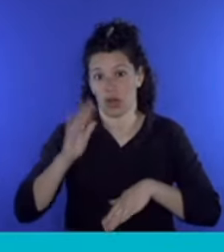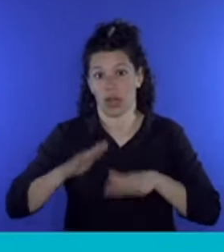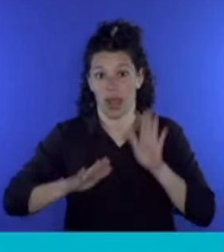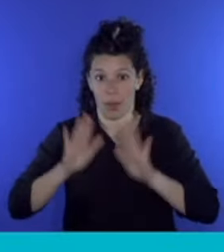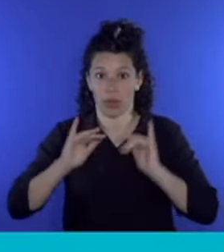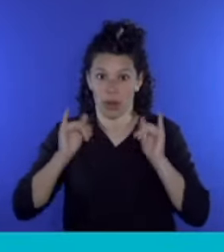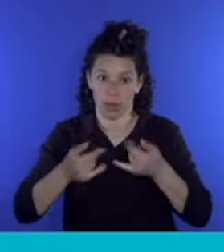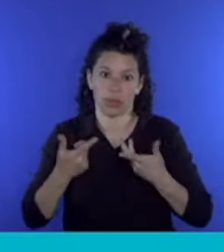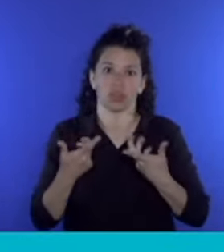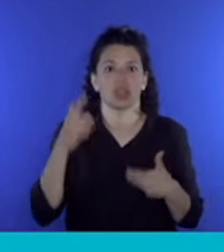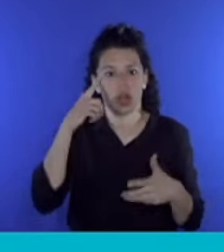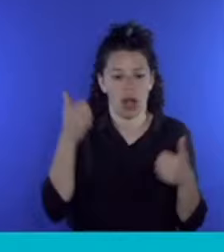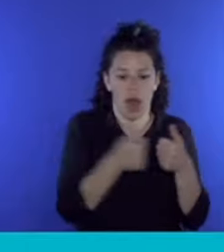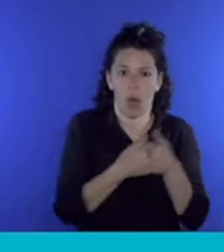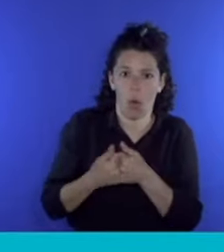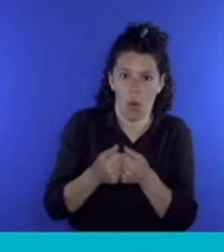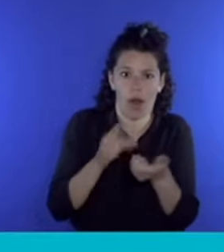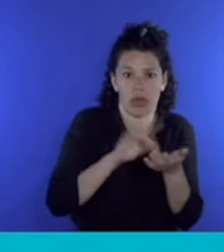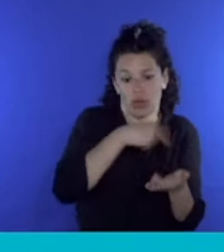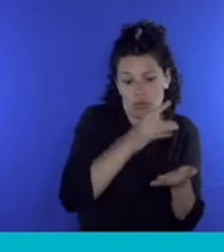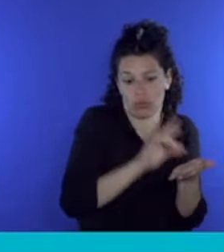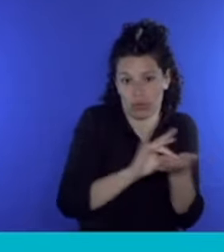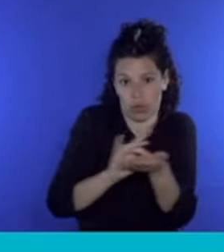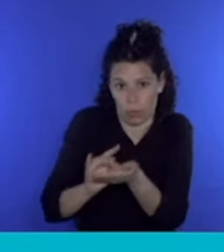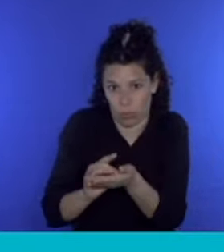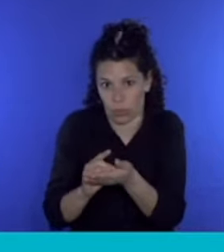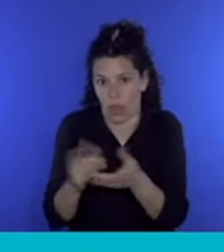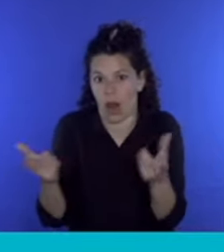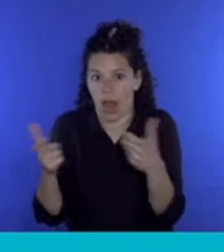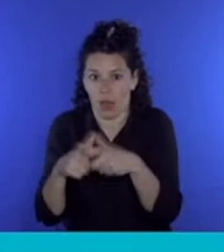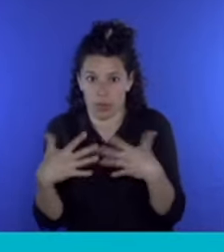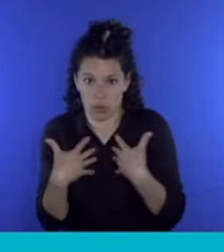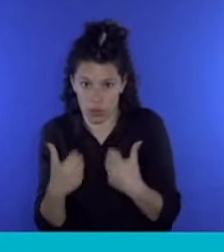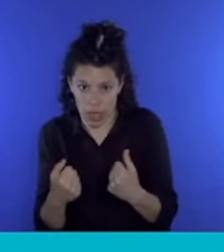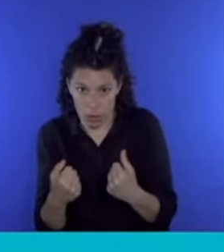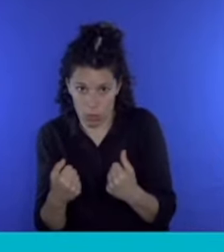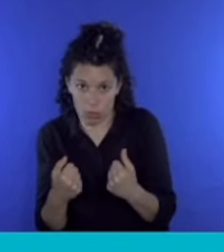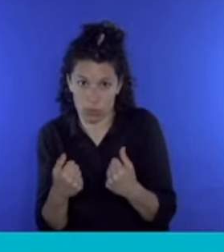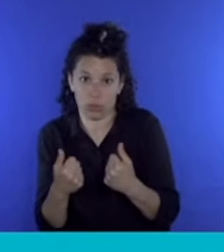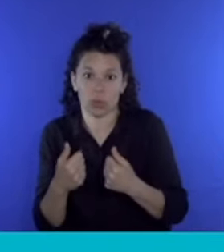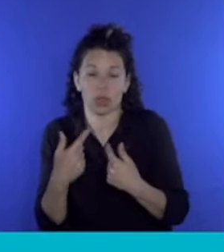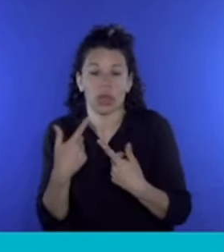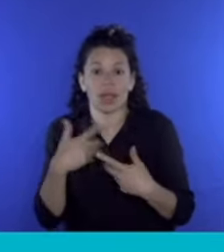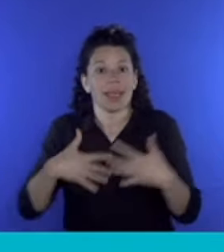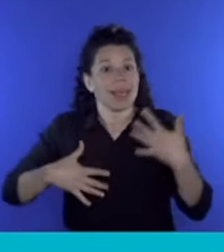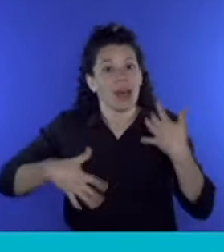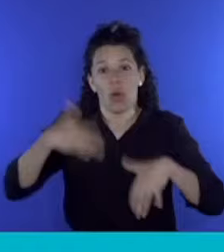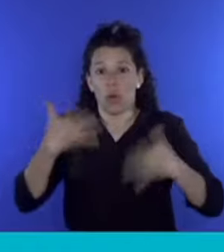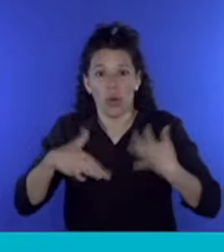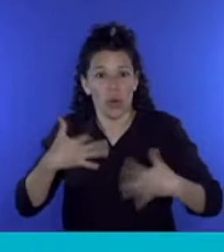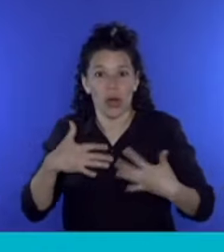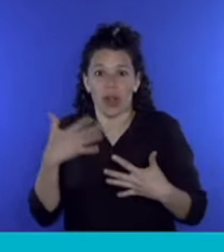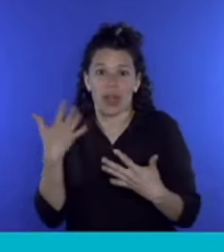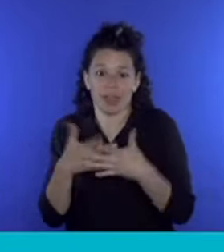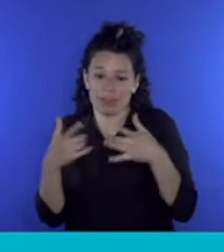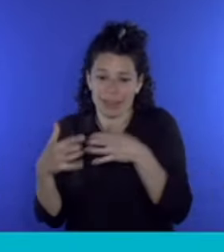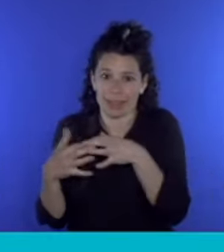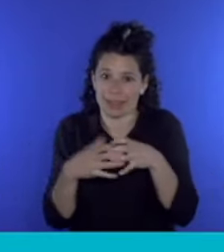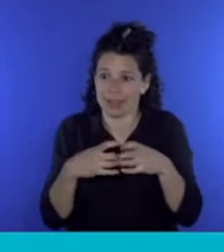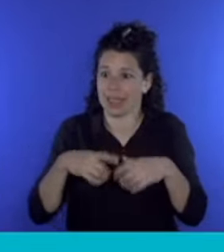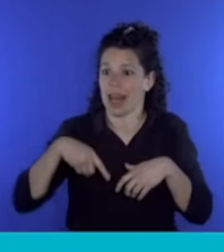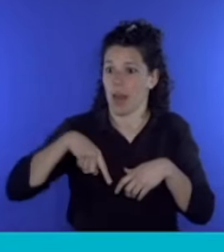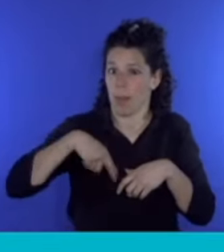en consenso con otros diputados desde la comisión de salud y consideramos urgente su tratamiento la próxima sesión